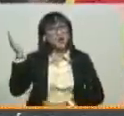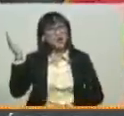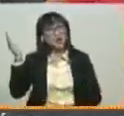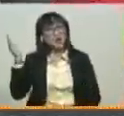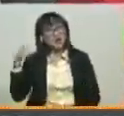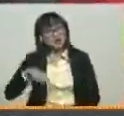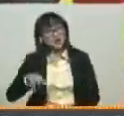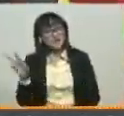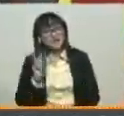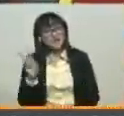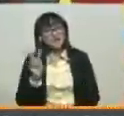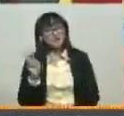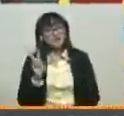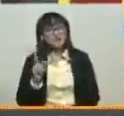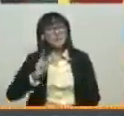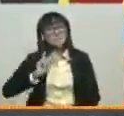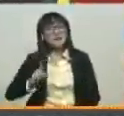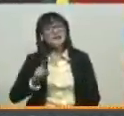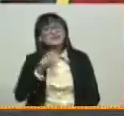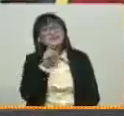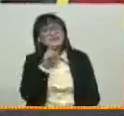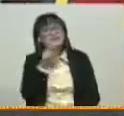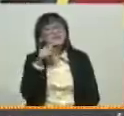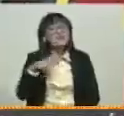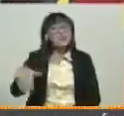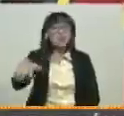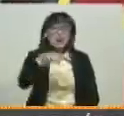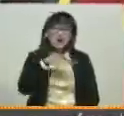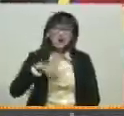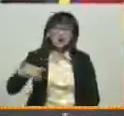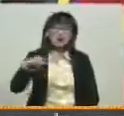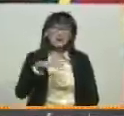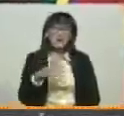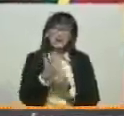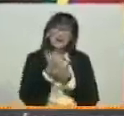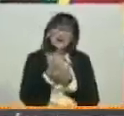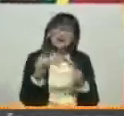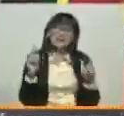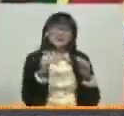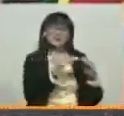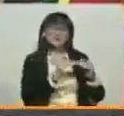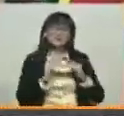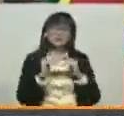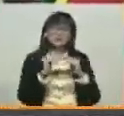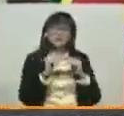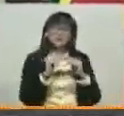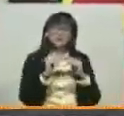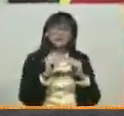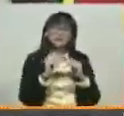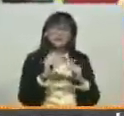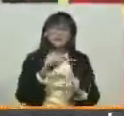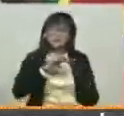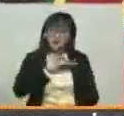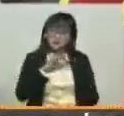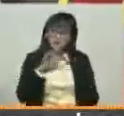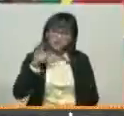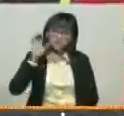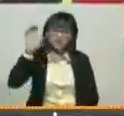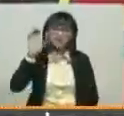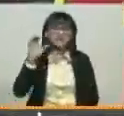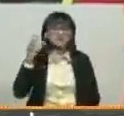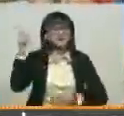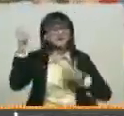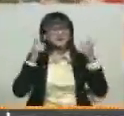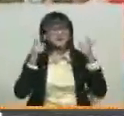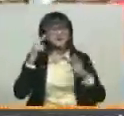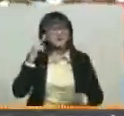en Venezuela manda el pueblo soberano, libre, igualitario, de esta patria de Bolívar y de